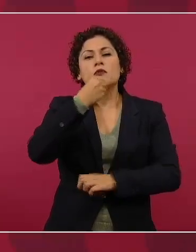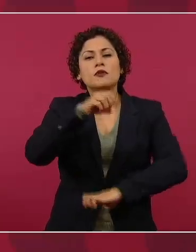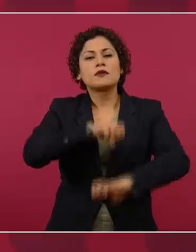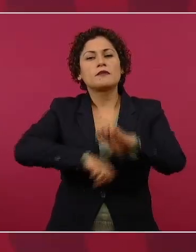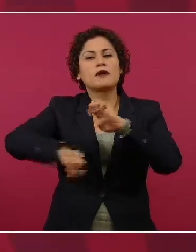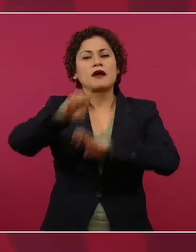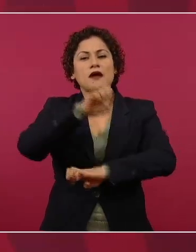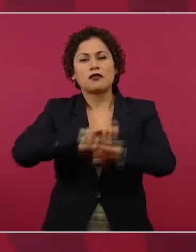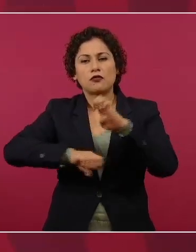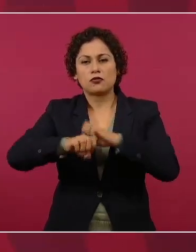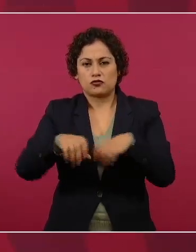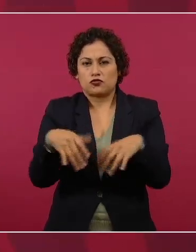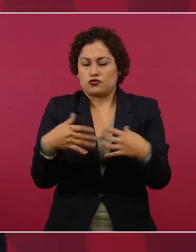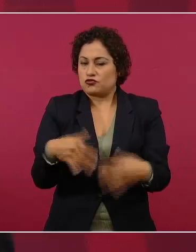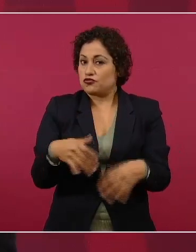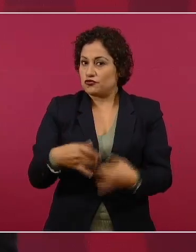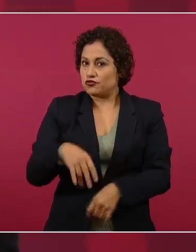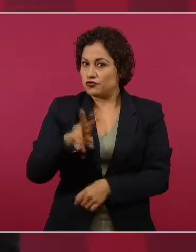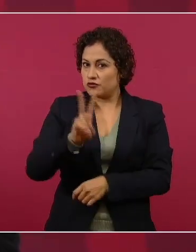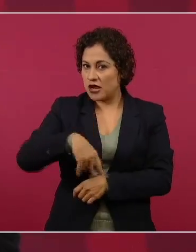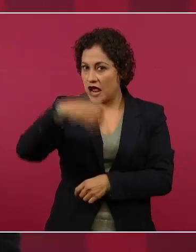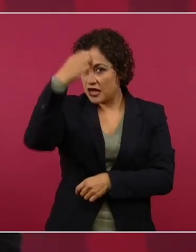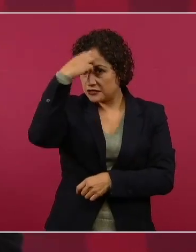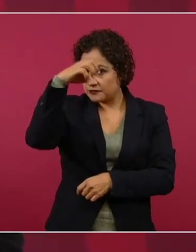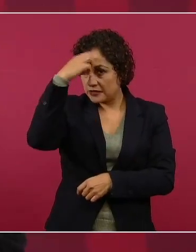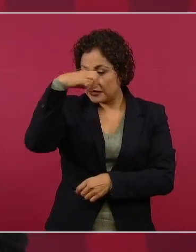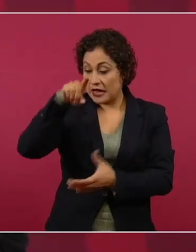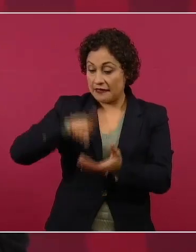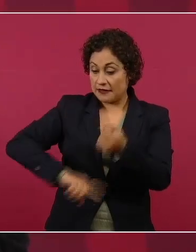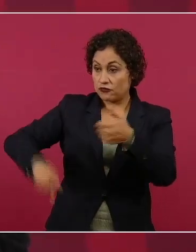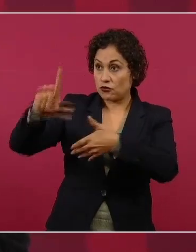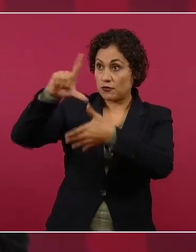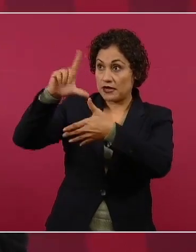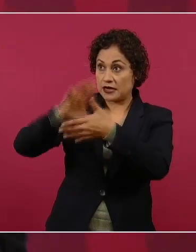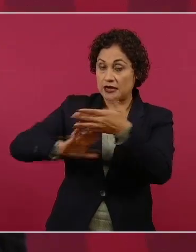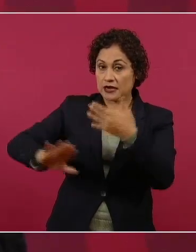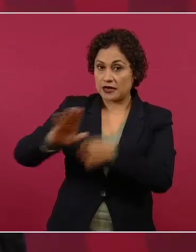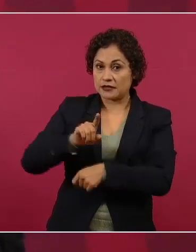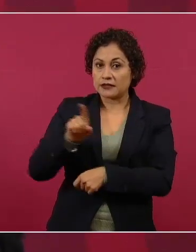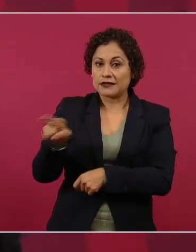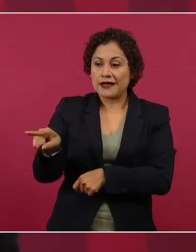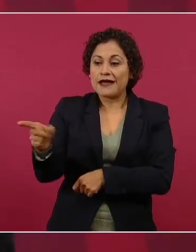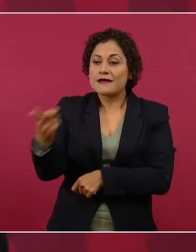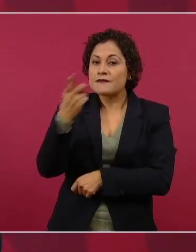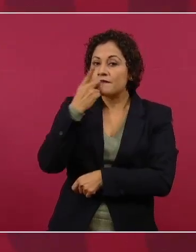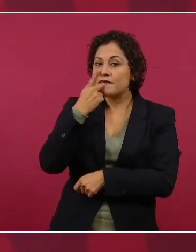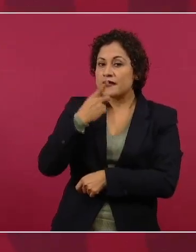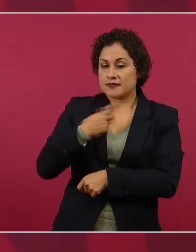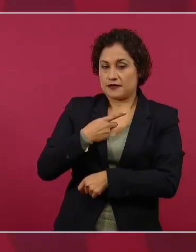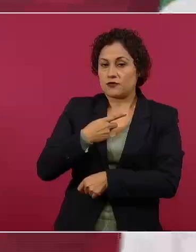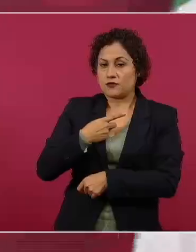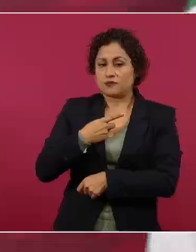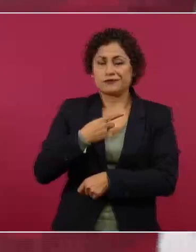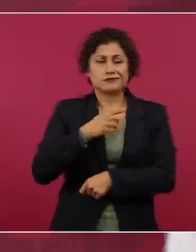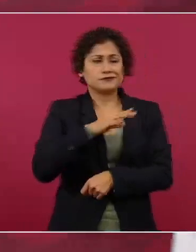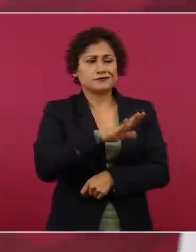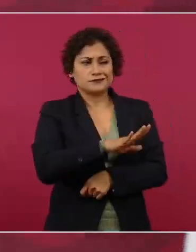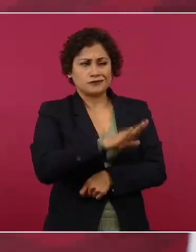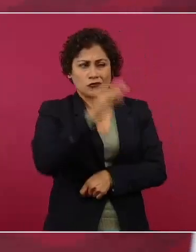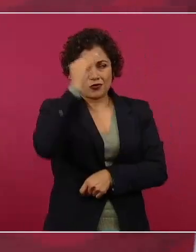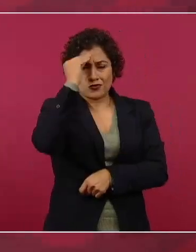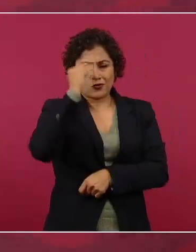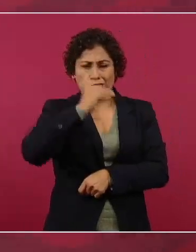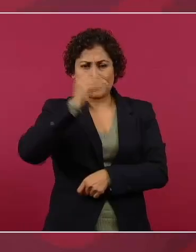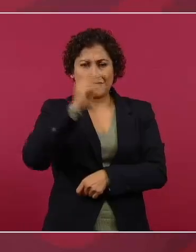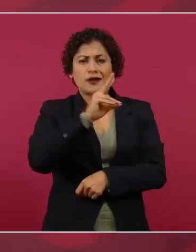experimentado de América Latina me dijo: no olvide, Andrés Manuel, usted puede